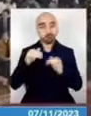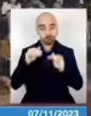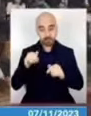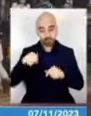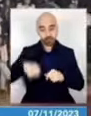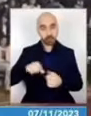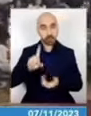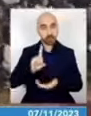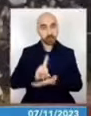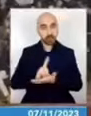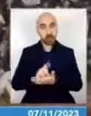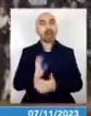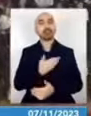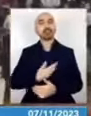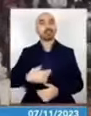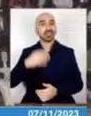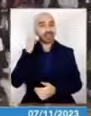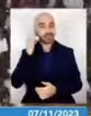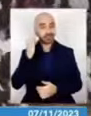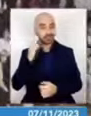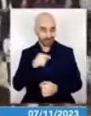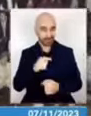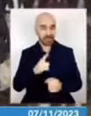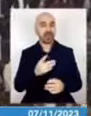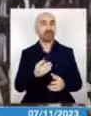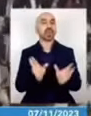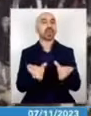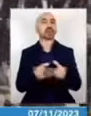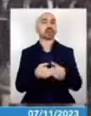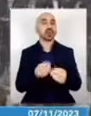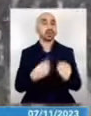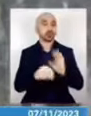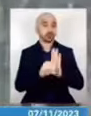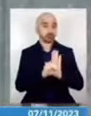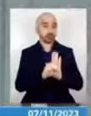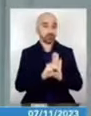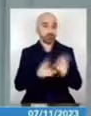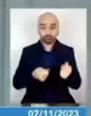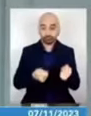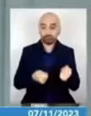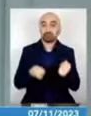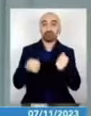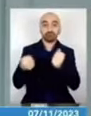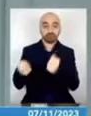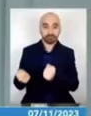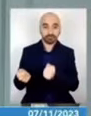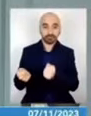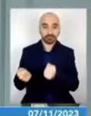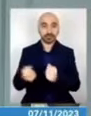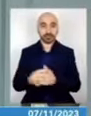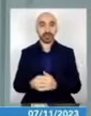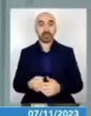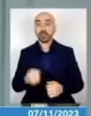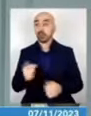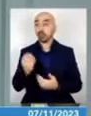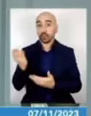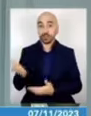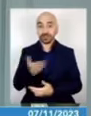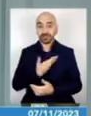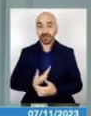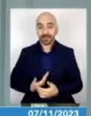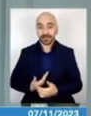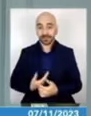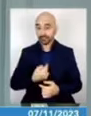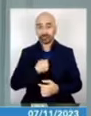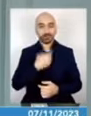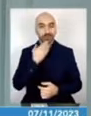Convención Constitucional le hizo entrega a la propuesta definitiva de esa instancia, ni usted, presidente, ni yo, en ese entonces una